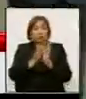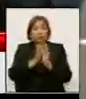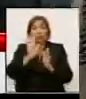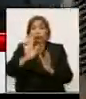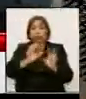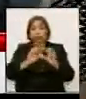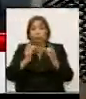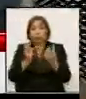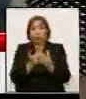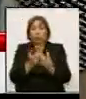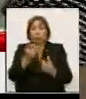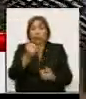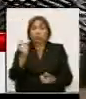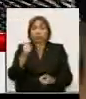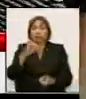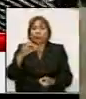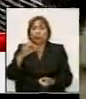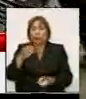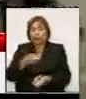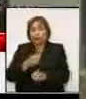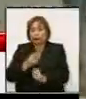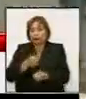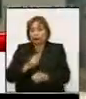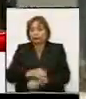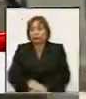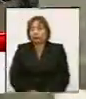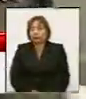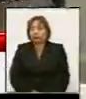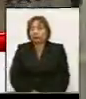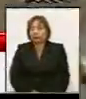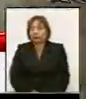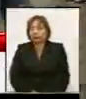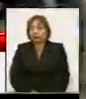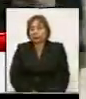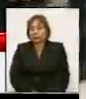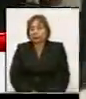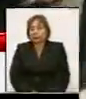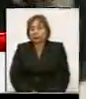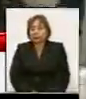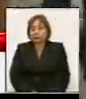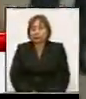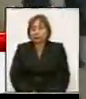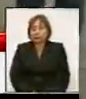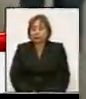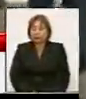partido Acción Popular lo despiden en medio de aplausos y arengas,